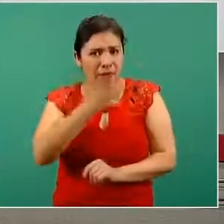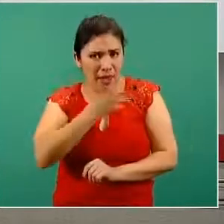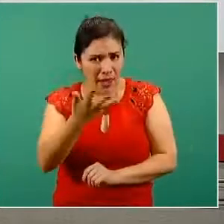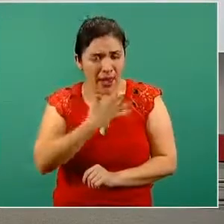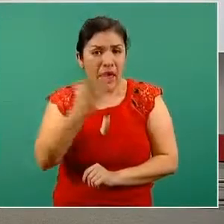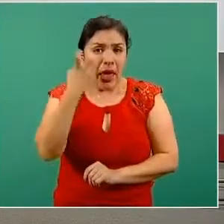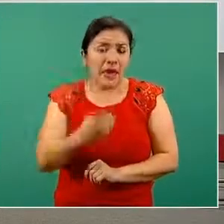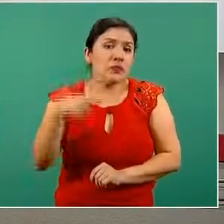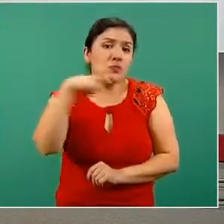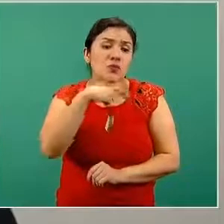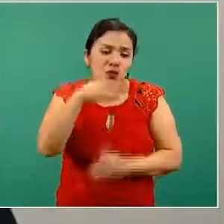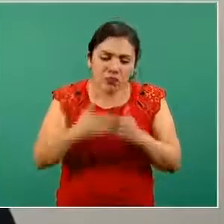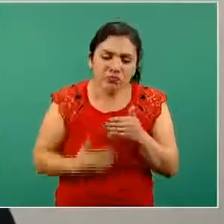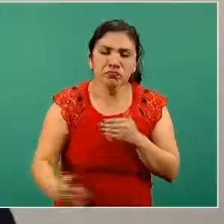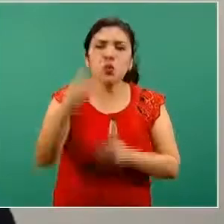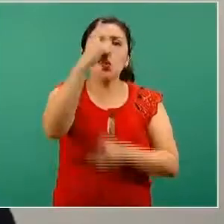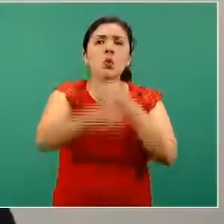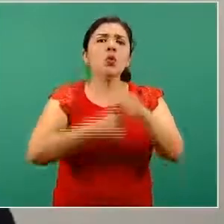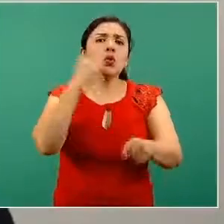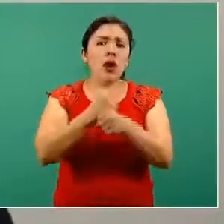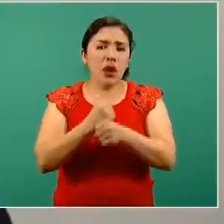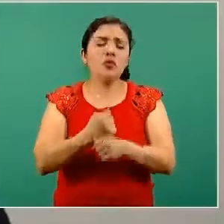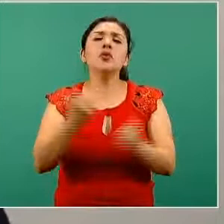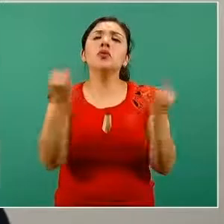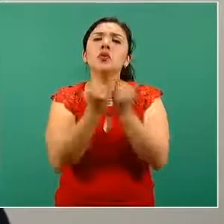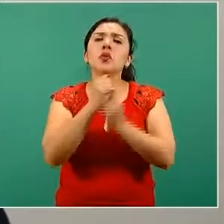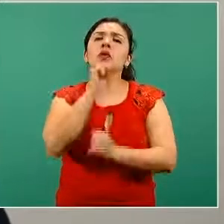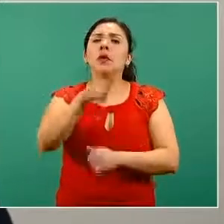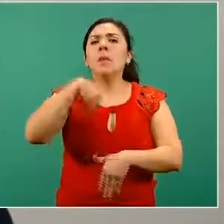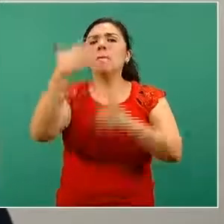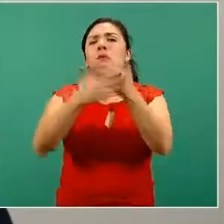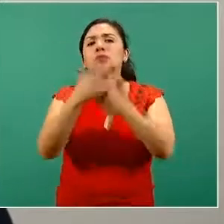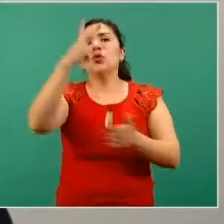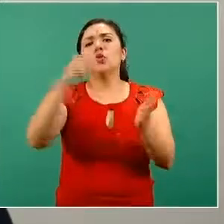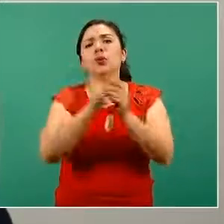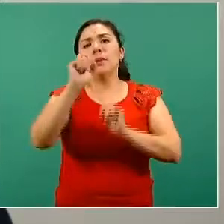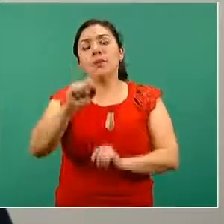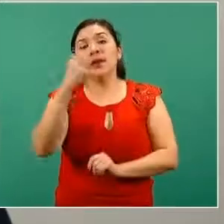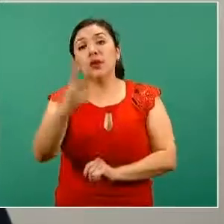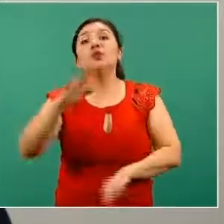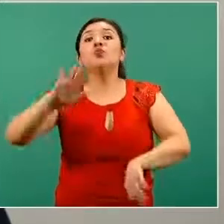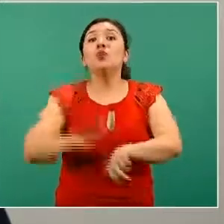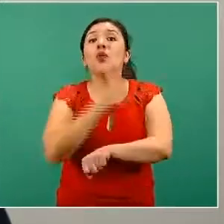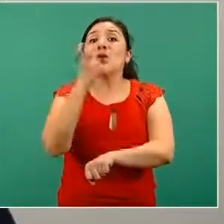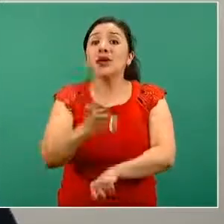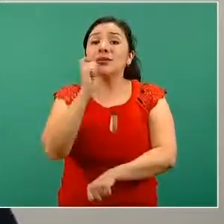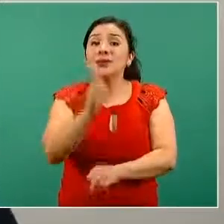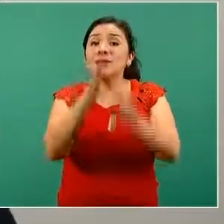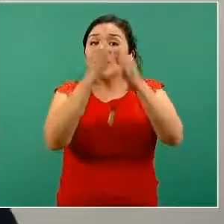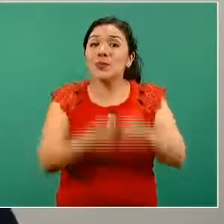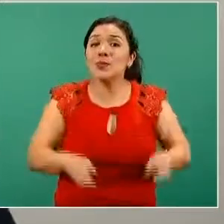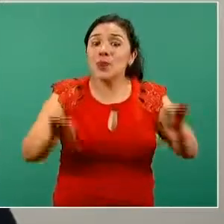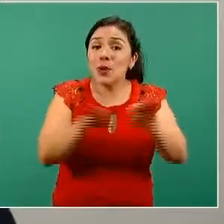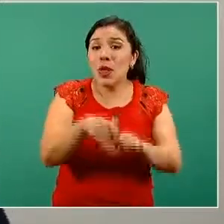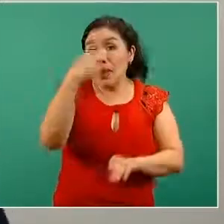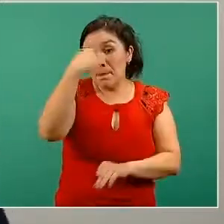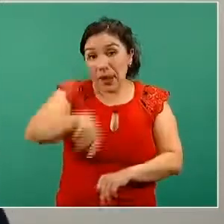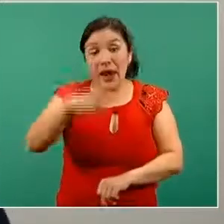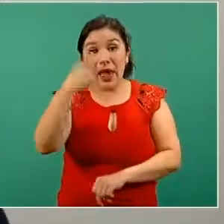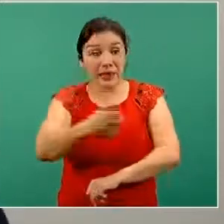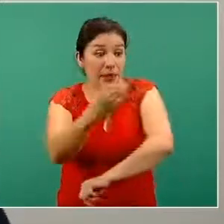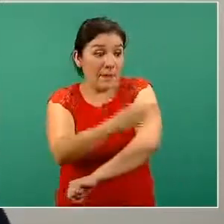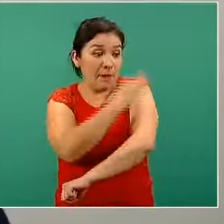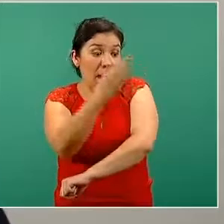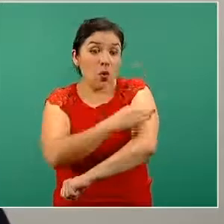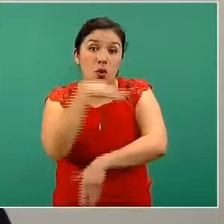mayoría durante todo el año y los primeros meses del próximo año. Por eso la importancia de que las dosis que